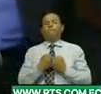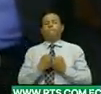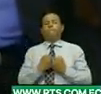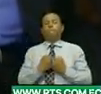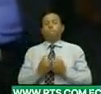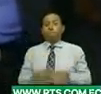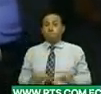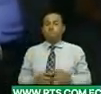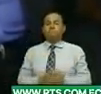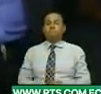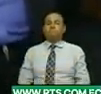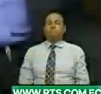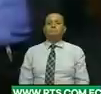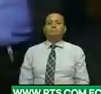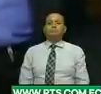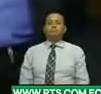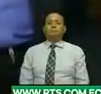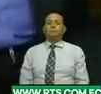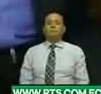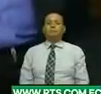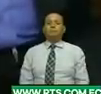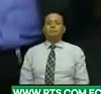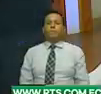electoral, informó Charlie Pisa.